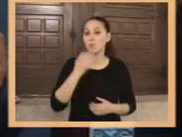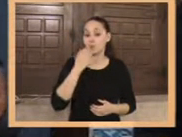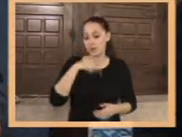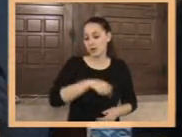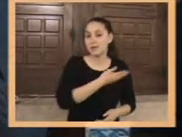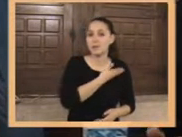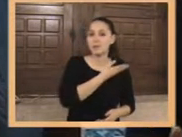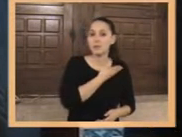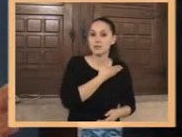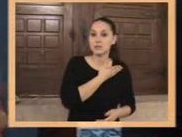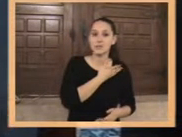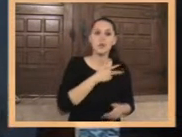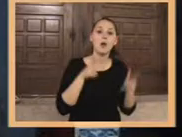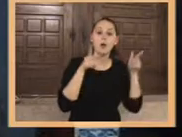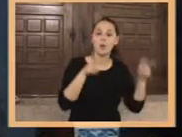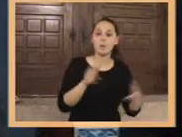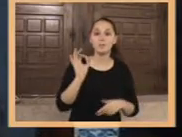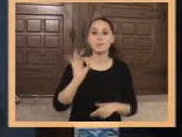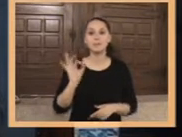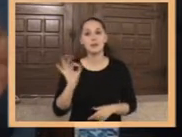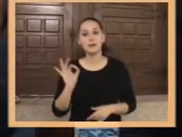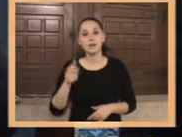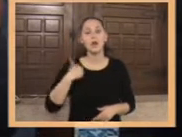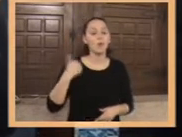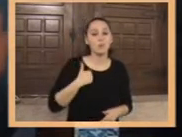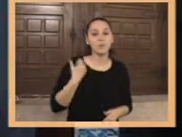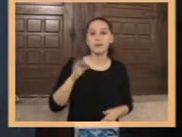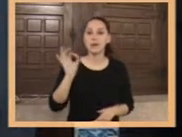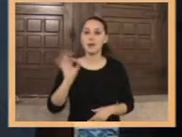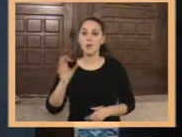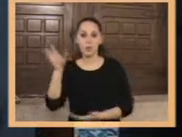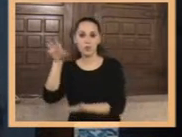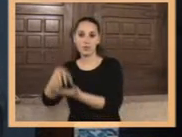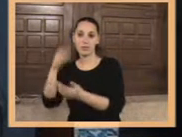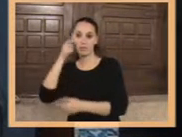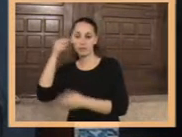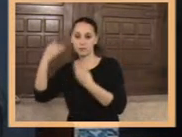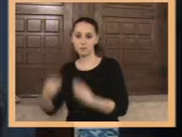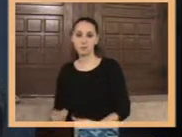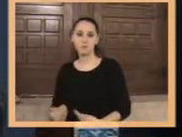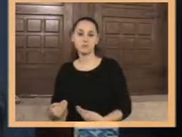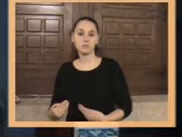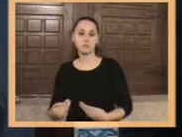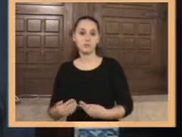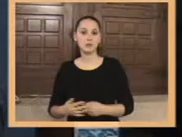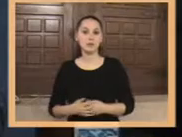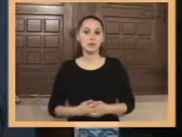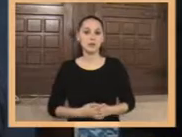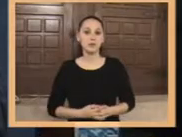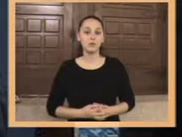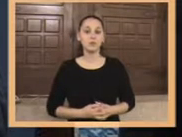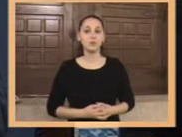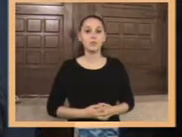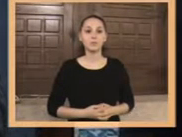tanto hospitales como centros de salud, pues considerarlos servicios educativos, que ya hay que hacer un esfuerzo